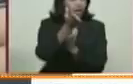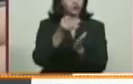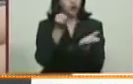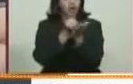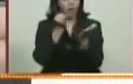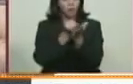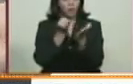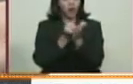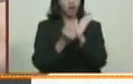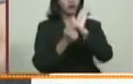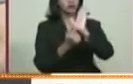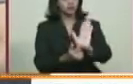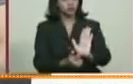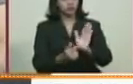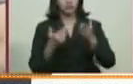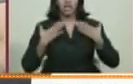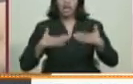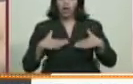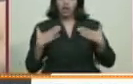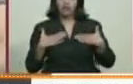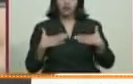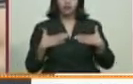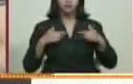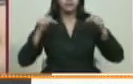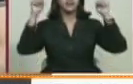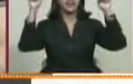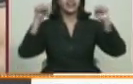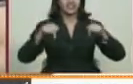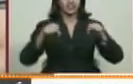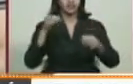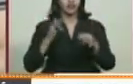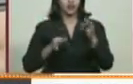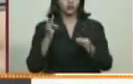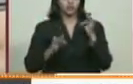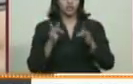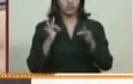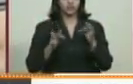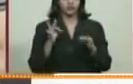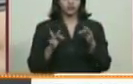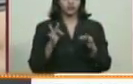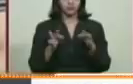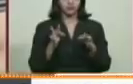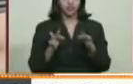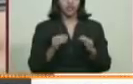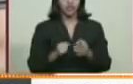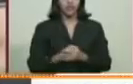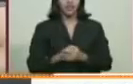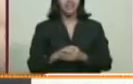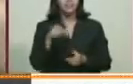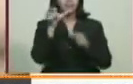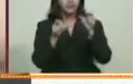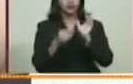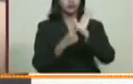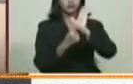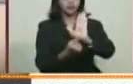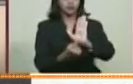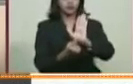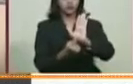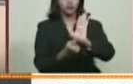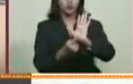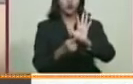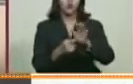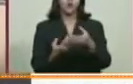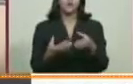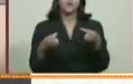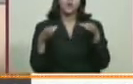calmados, pero aquí va a haber justicia. Y sujetos como este van a ser señalados ante la historia como cómplices de